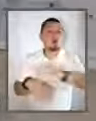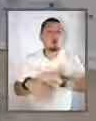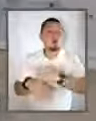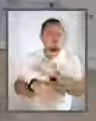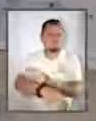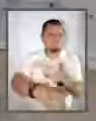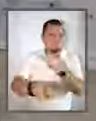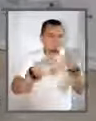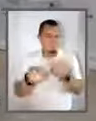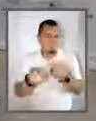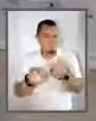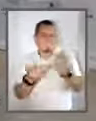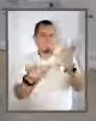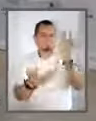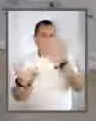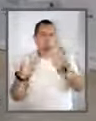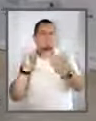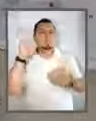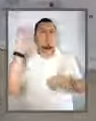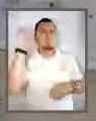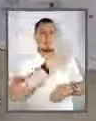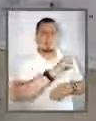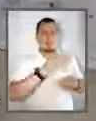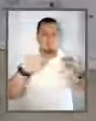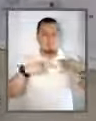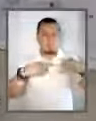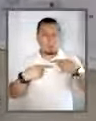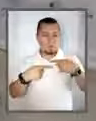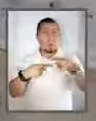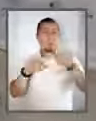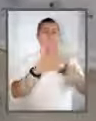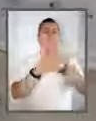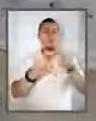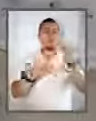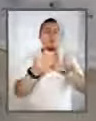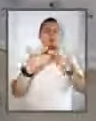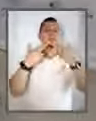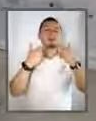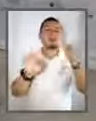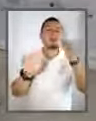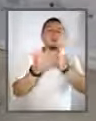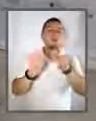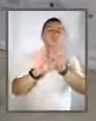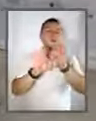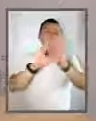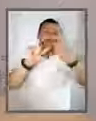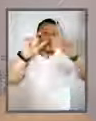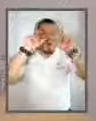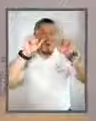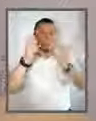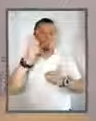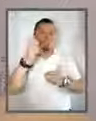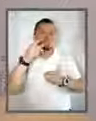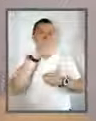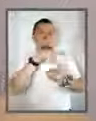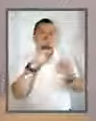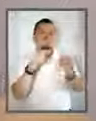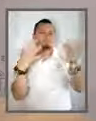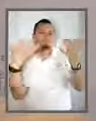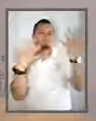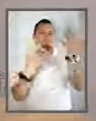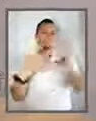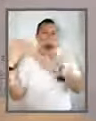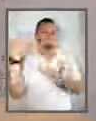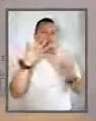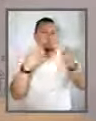licencia de laboratorio, sino que estaba como una óptica. Entonces, eso fue lo que hizo que nosotros buscáramos